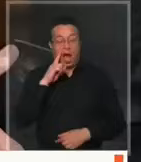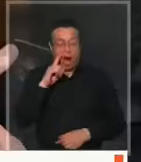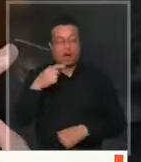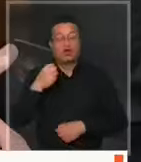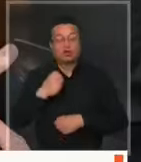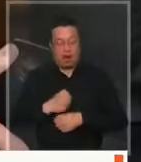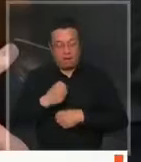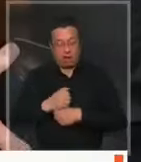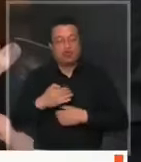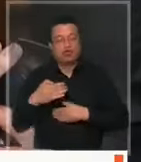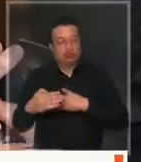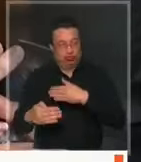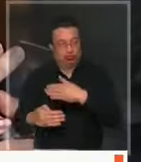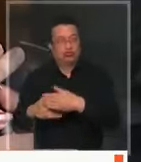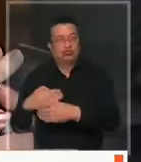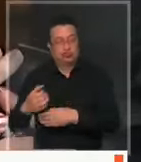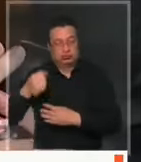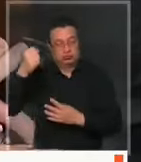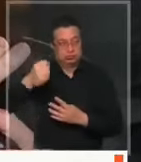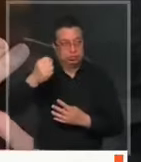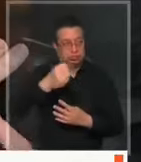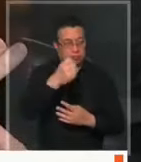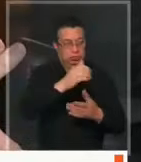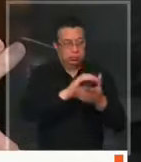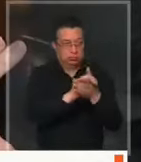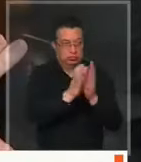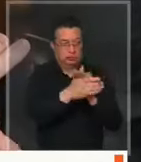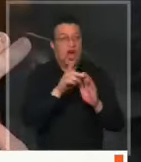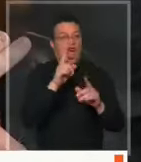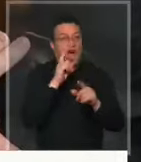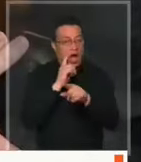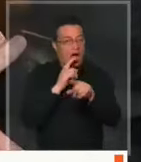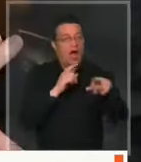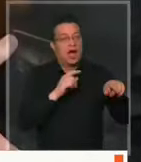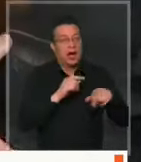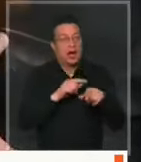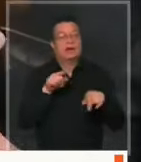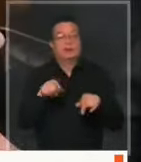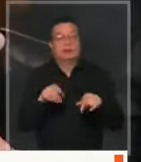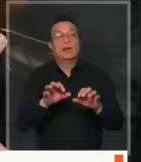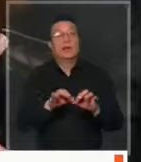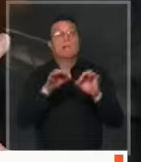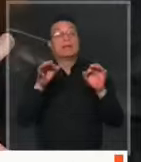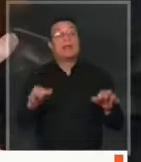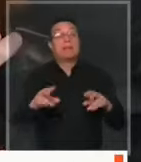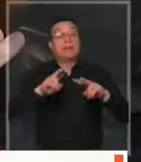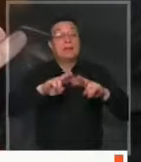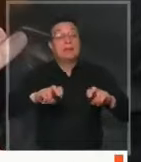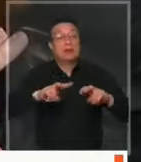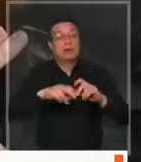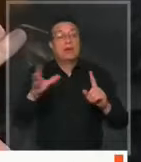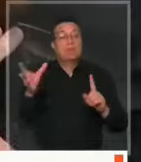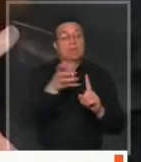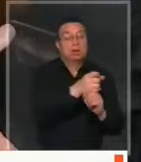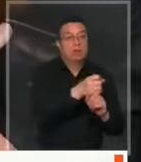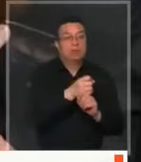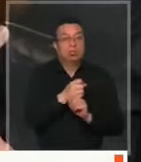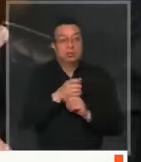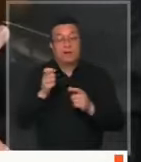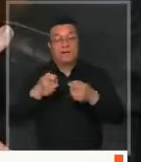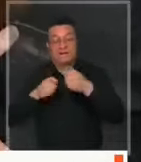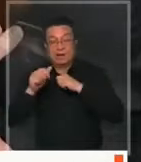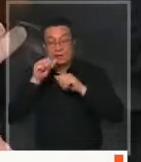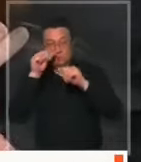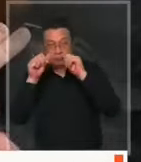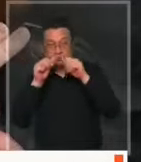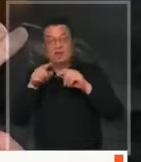trabajo relacionada con crimen organizado, puntualmente unas investigaciones por secuestro, tráfico de drogas.